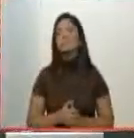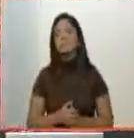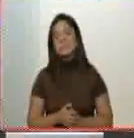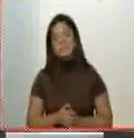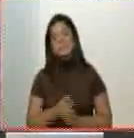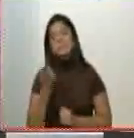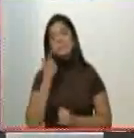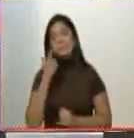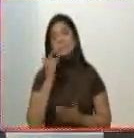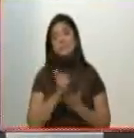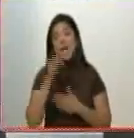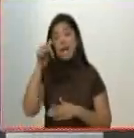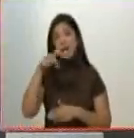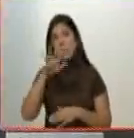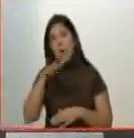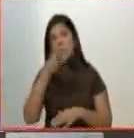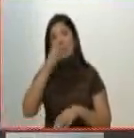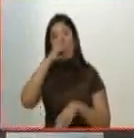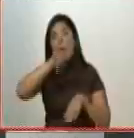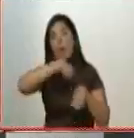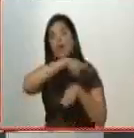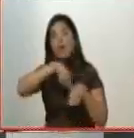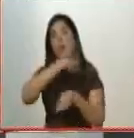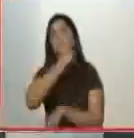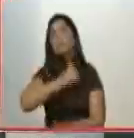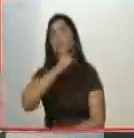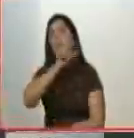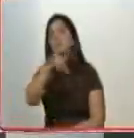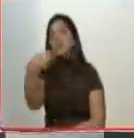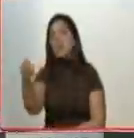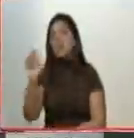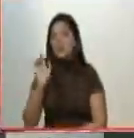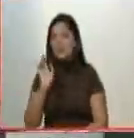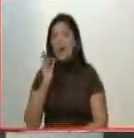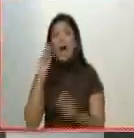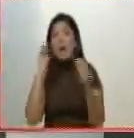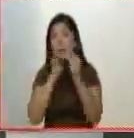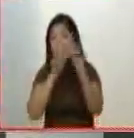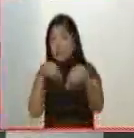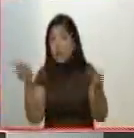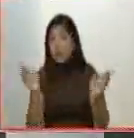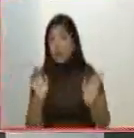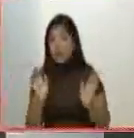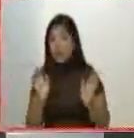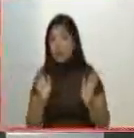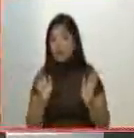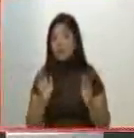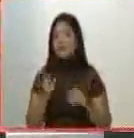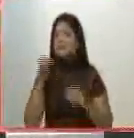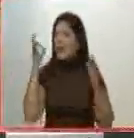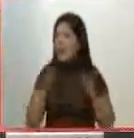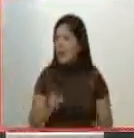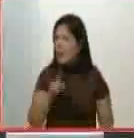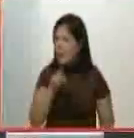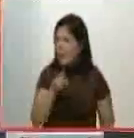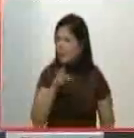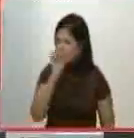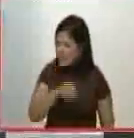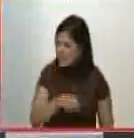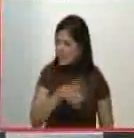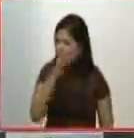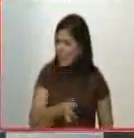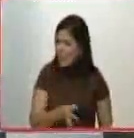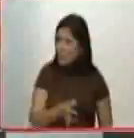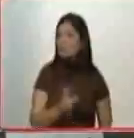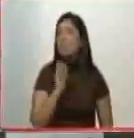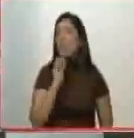estar aquí unas 4 horas para ver si aguantamos este sol. ¿Están de acuerdo? ¿Seguro? Bueno,